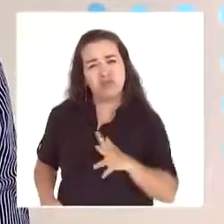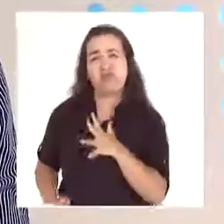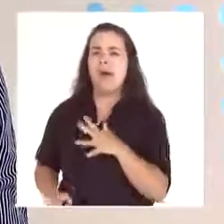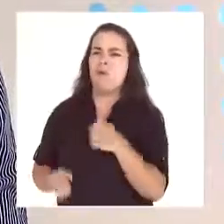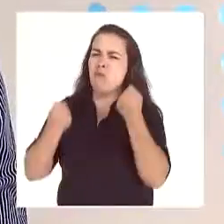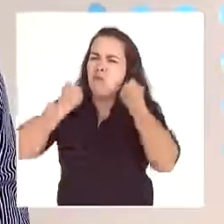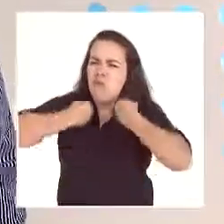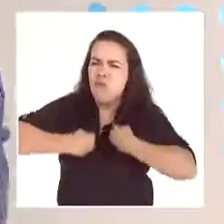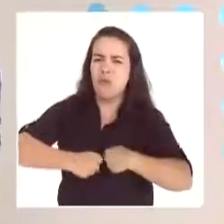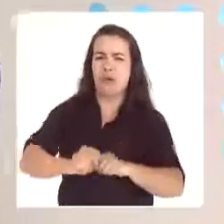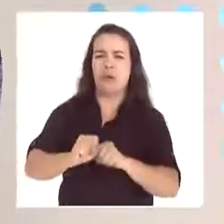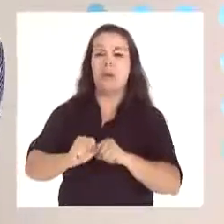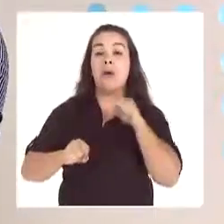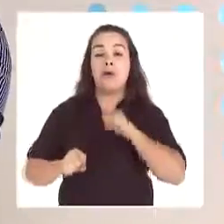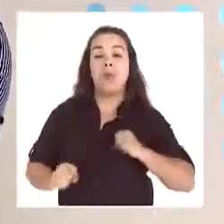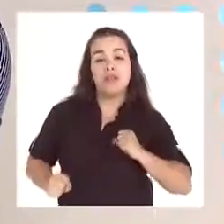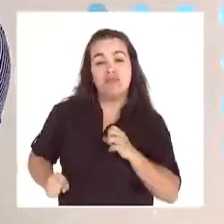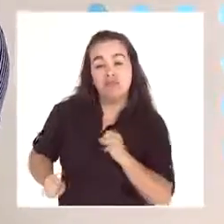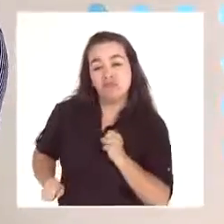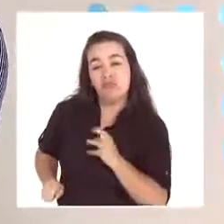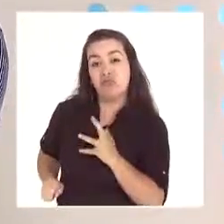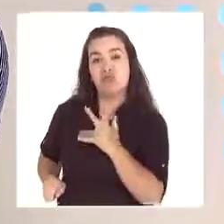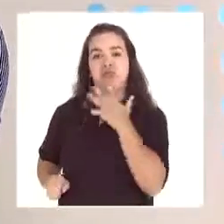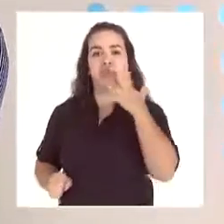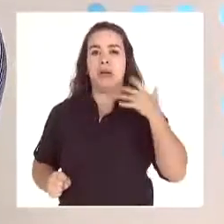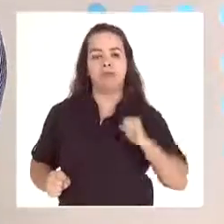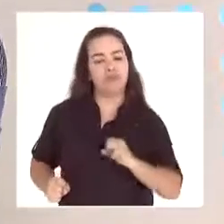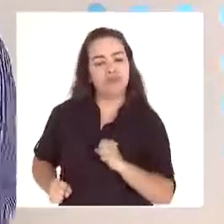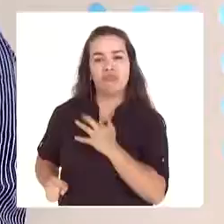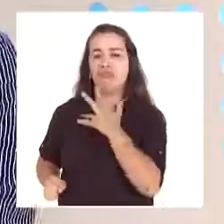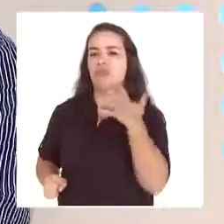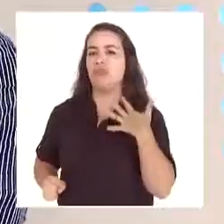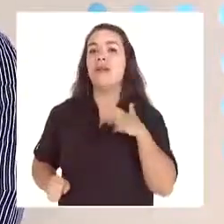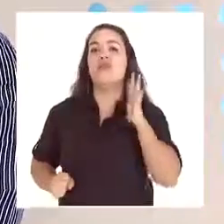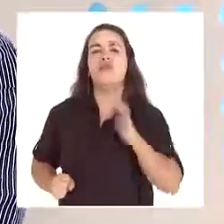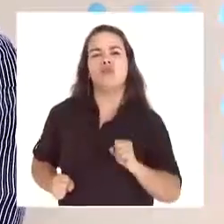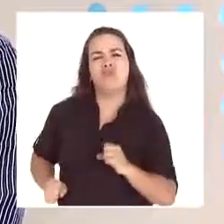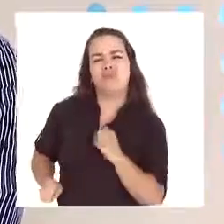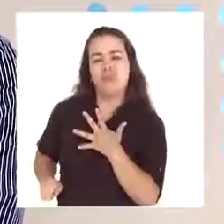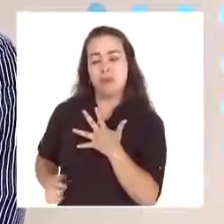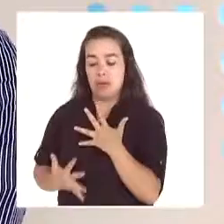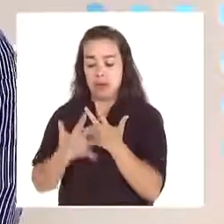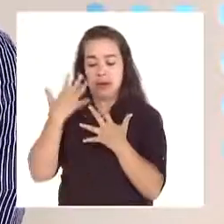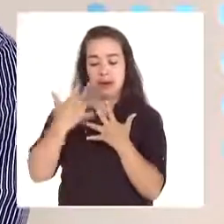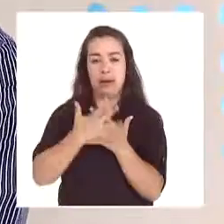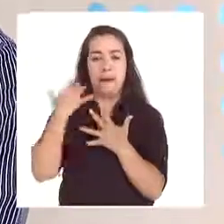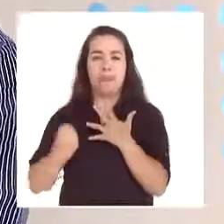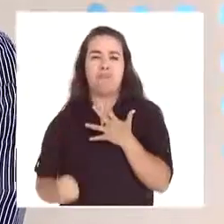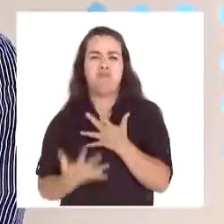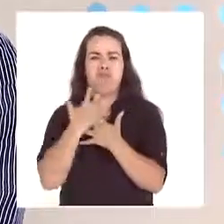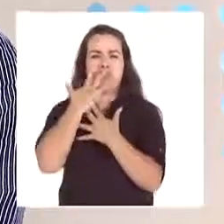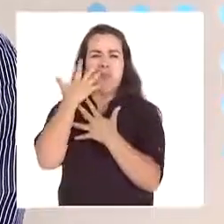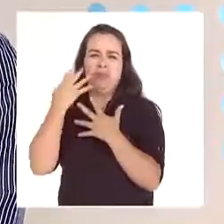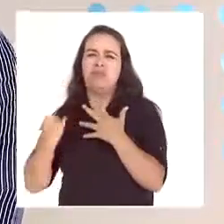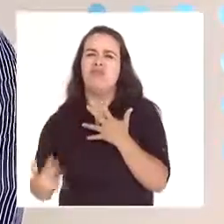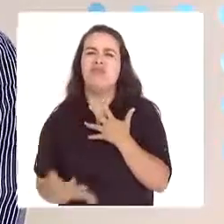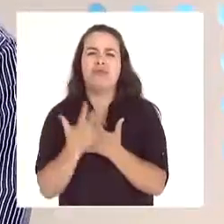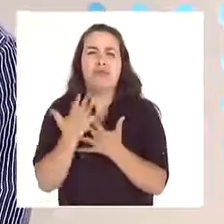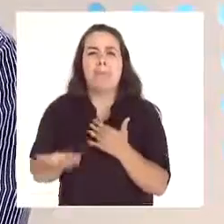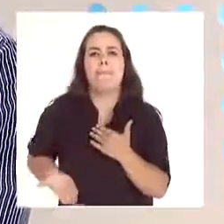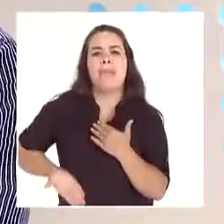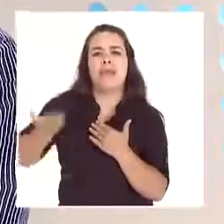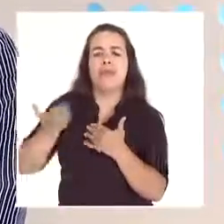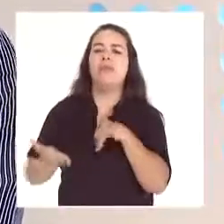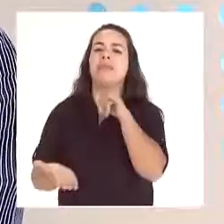esta arteria no se ha dilatado, la presión que ejerce la sangre sobre esta arteria que no está dilatada, pues también es mucho mayor. Y